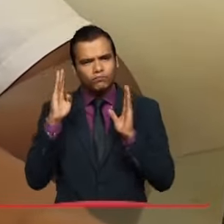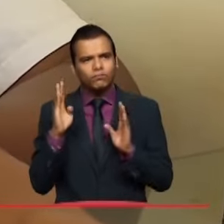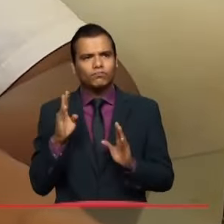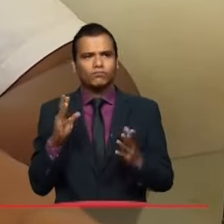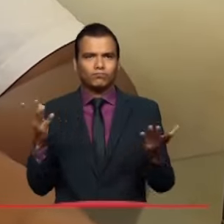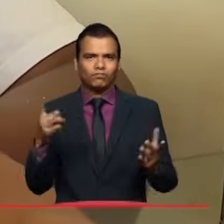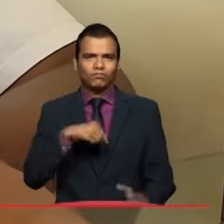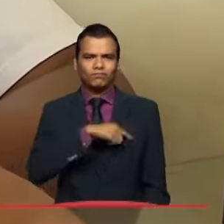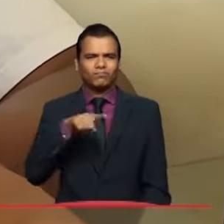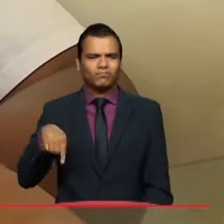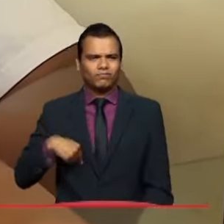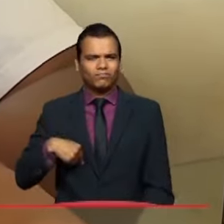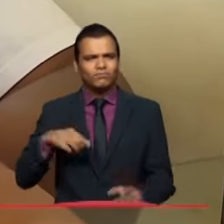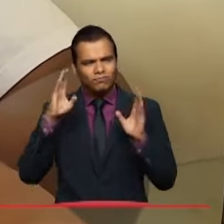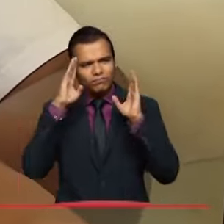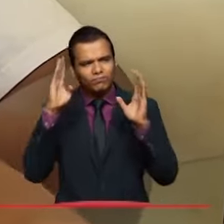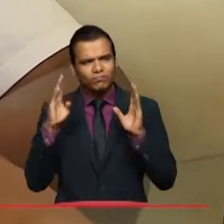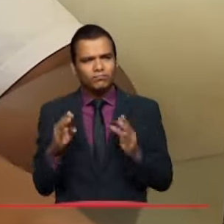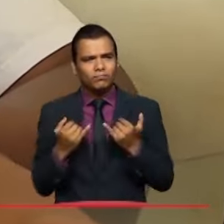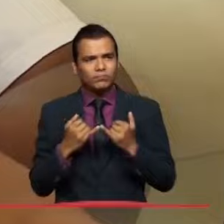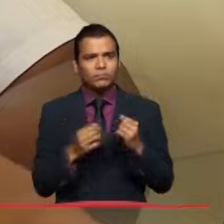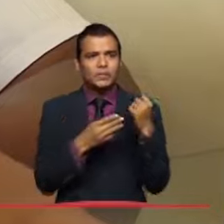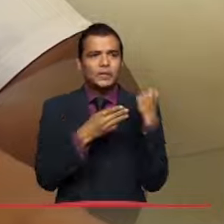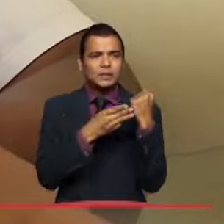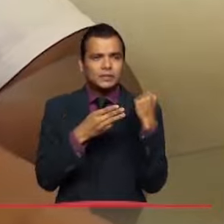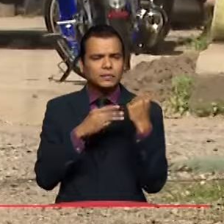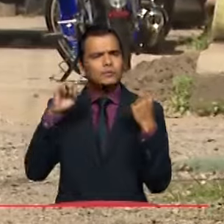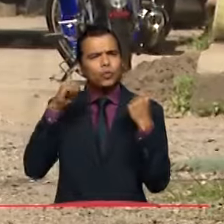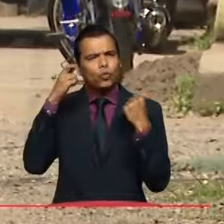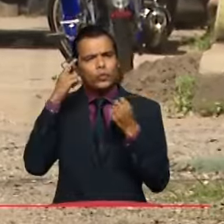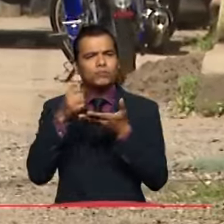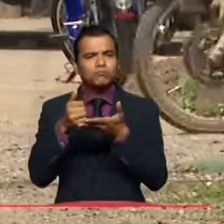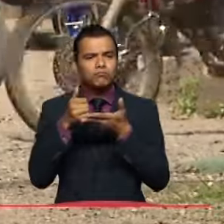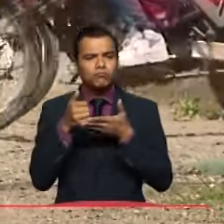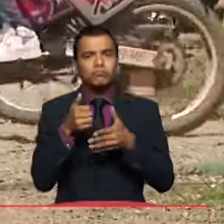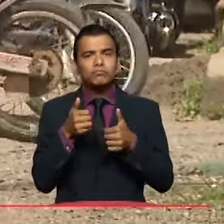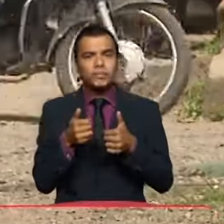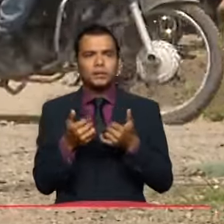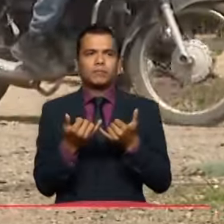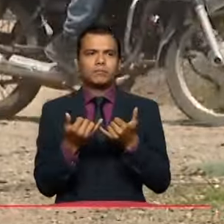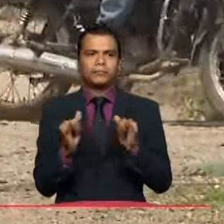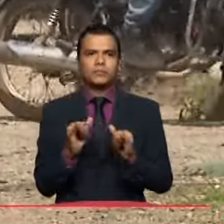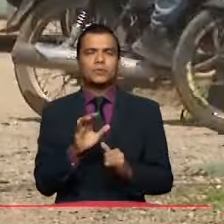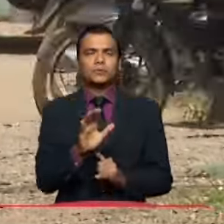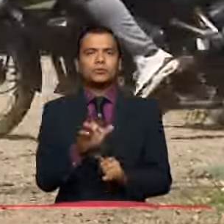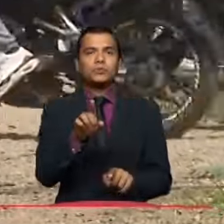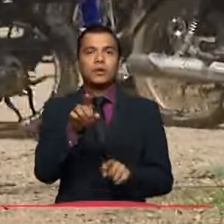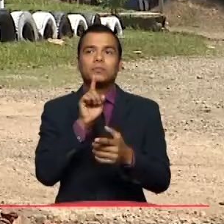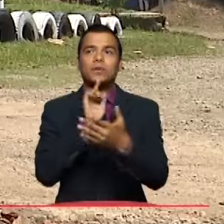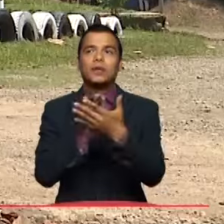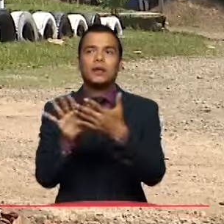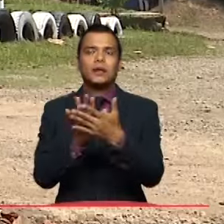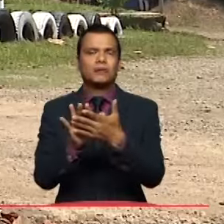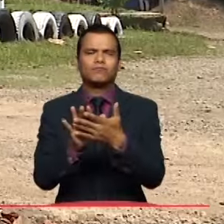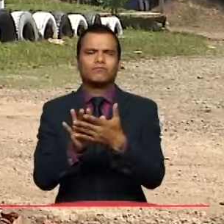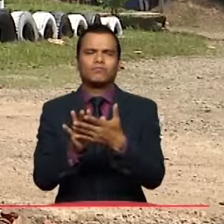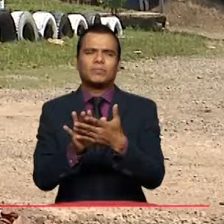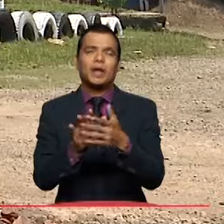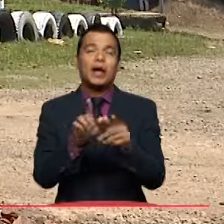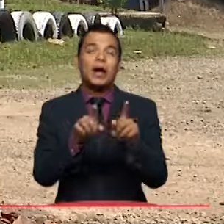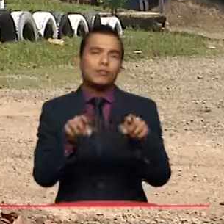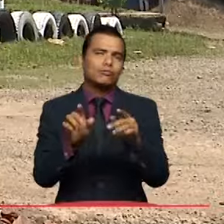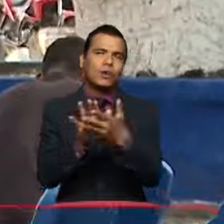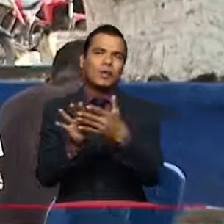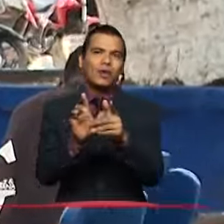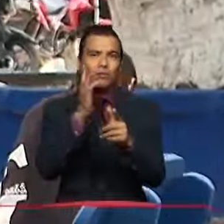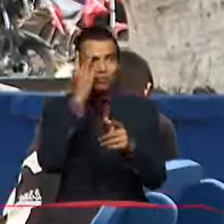fundaciones, también apoyo de SENA, que ha venido a brindar hartos servicios aquí. Aunque son pocos los que se atreven a hablar, este corredor que comunica el Valle